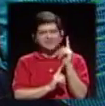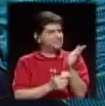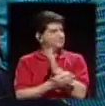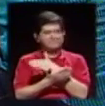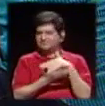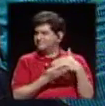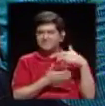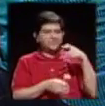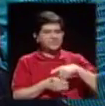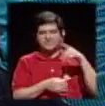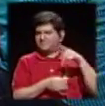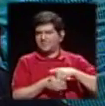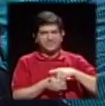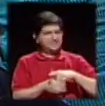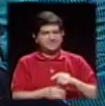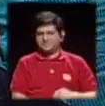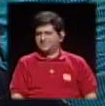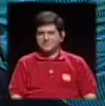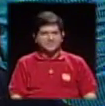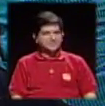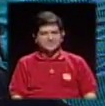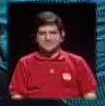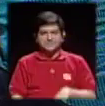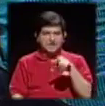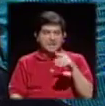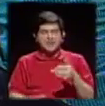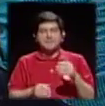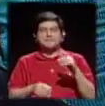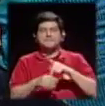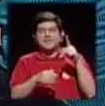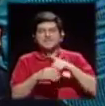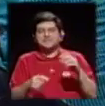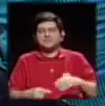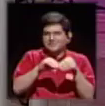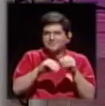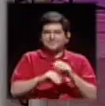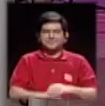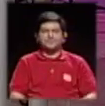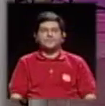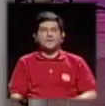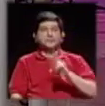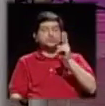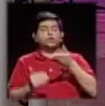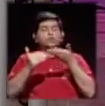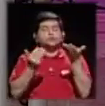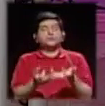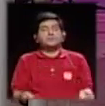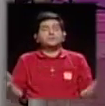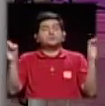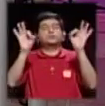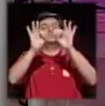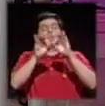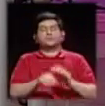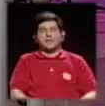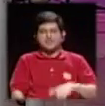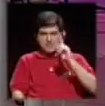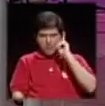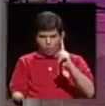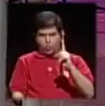parte precisamente como protagónica del conflicto, ¿no? Dos elementos importantes ahí. Una